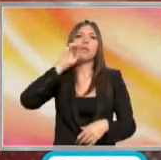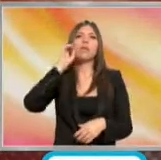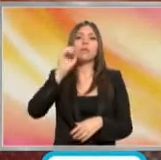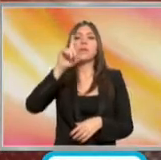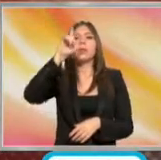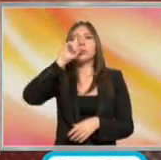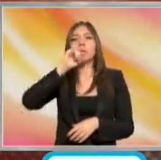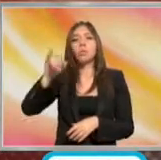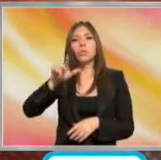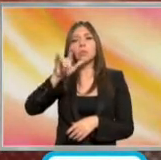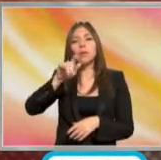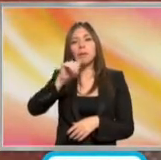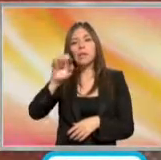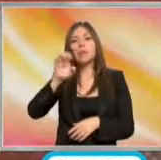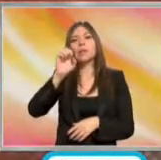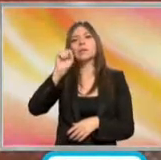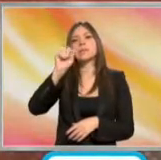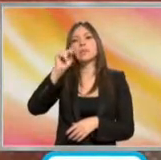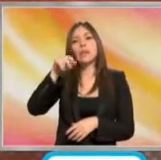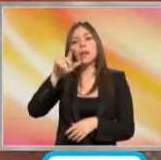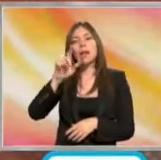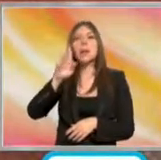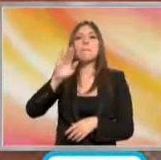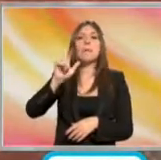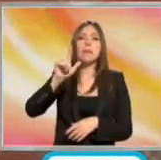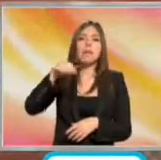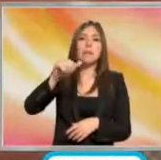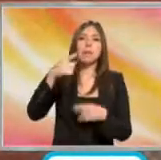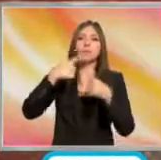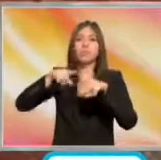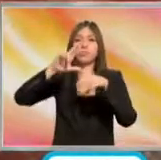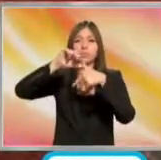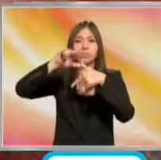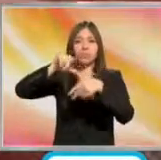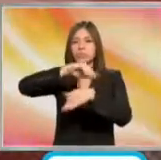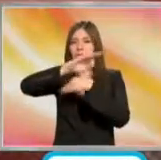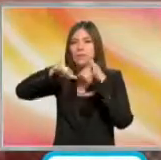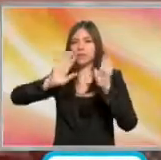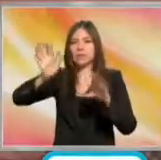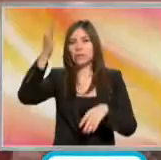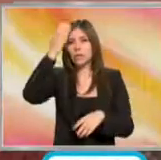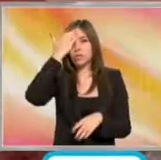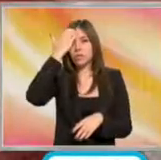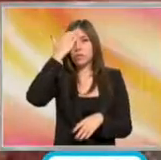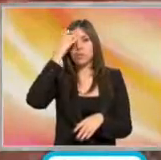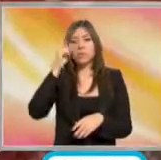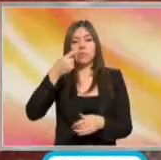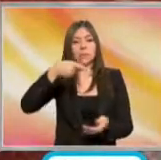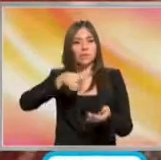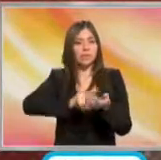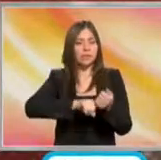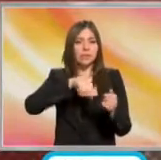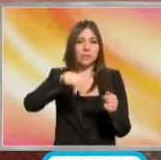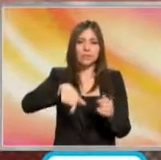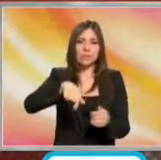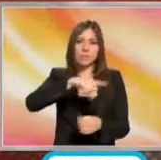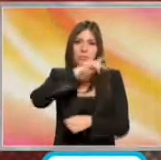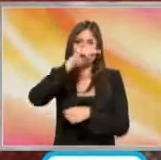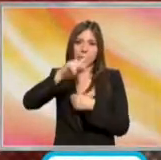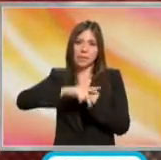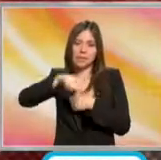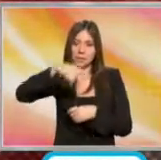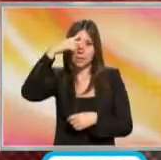Roxanne, Juliet, el Stan, el Vilma, en fin, todos los que ustedes conocen dentro de nuestro país que